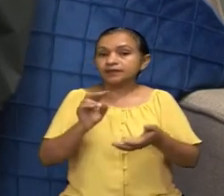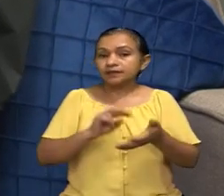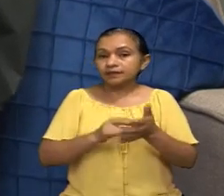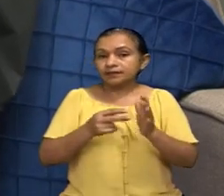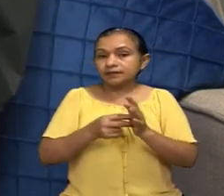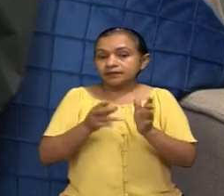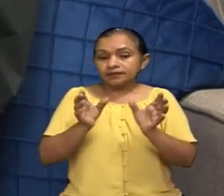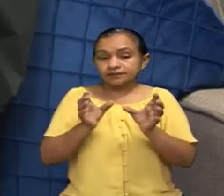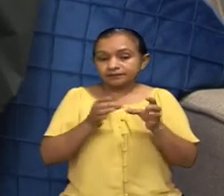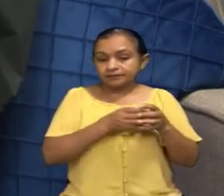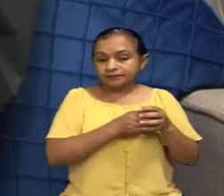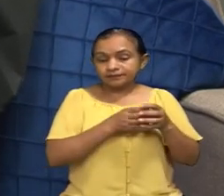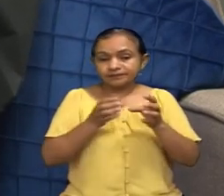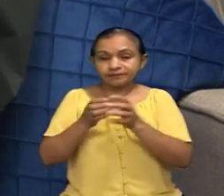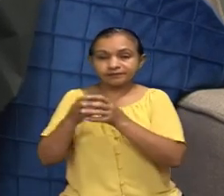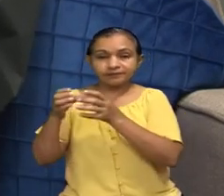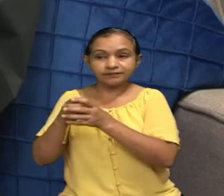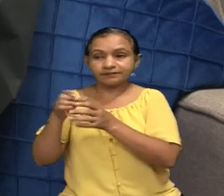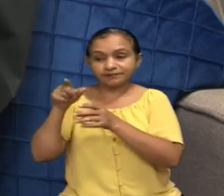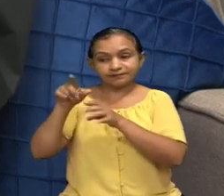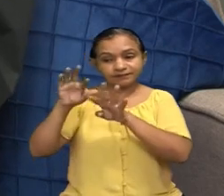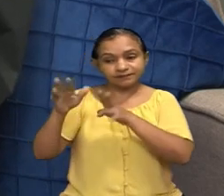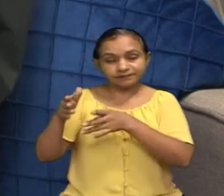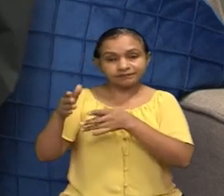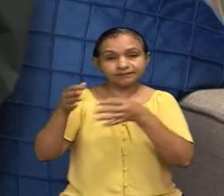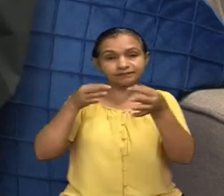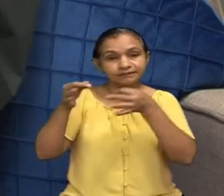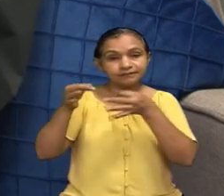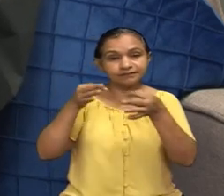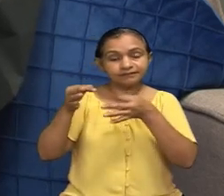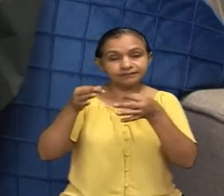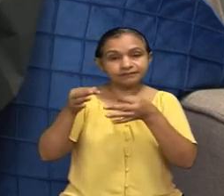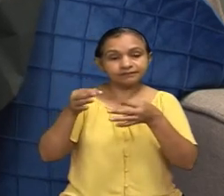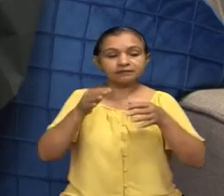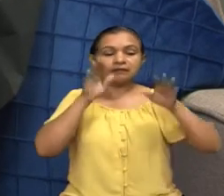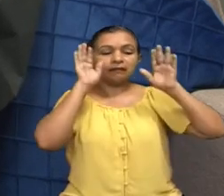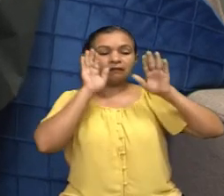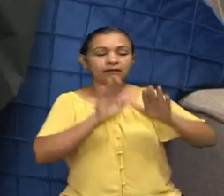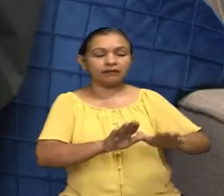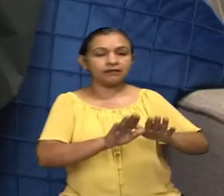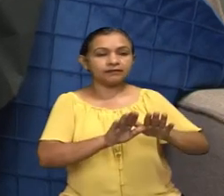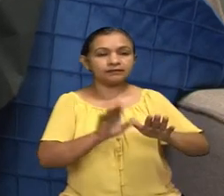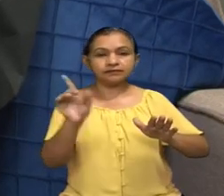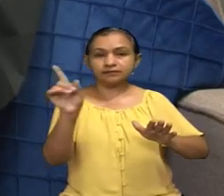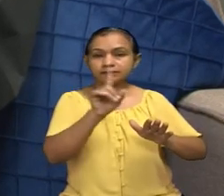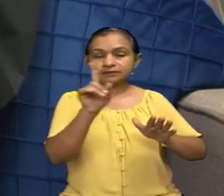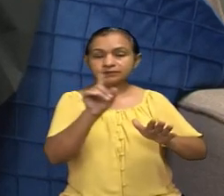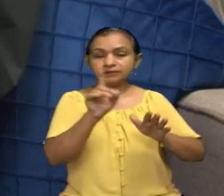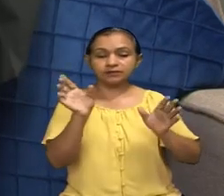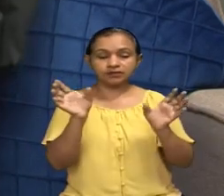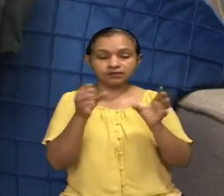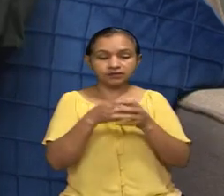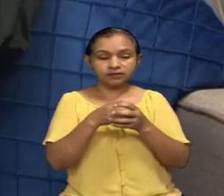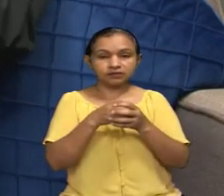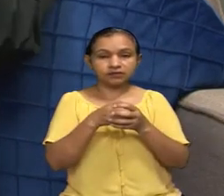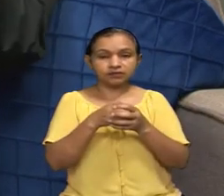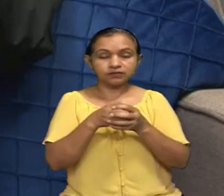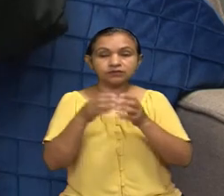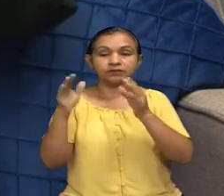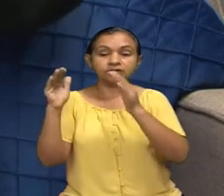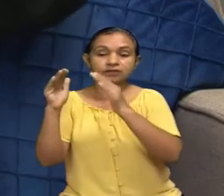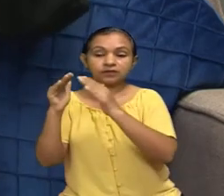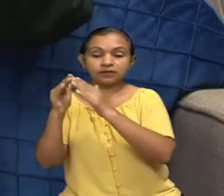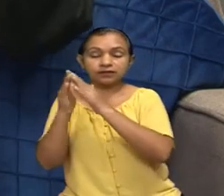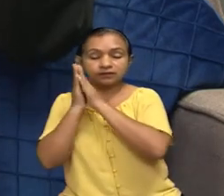los clubes que nos ha estado contando Carol no son espacios de internamiento. O sea, no confundamos los clubes con los asilos de